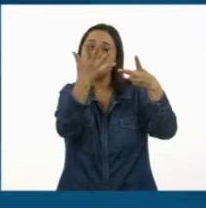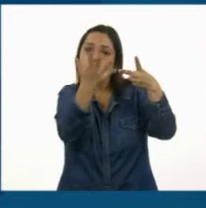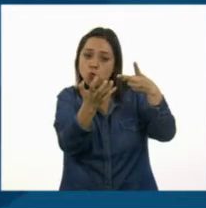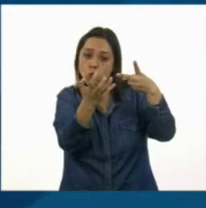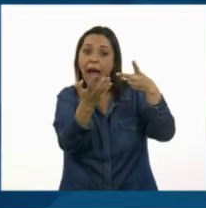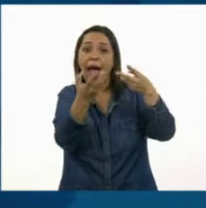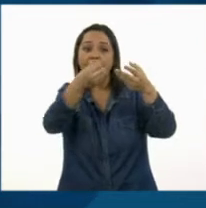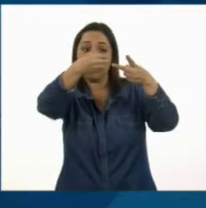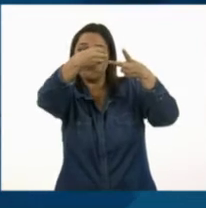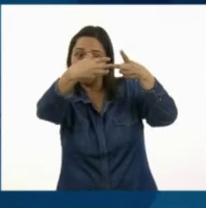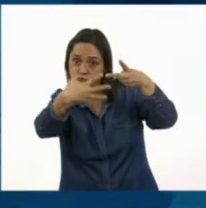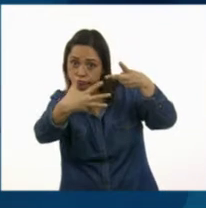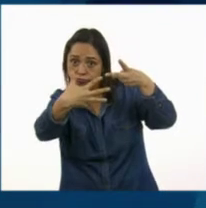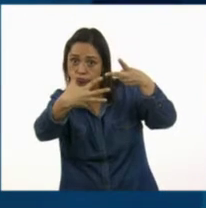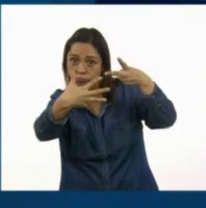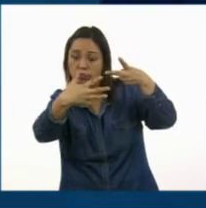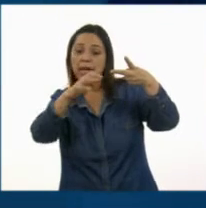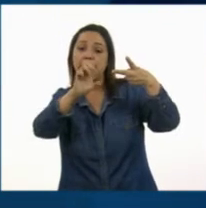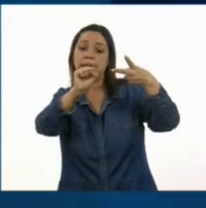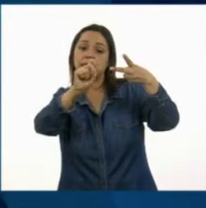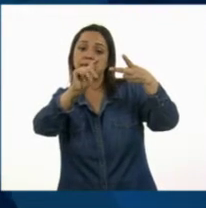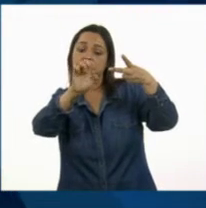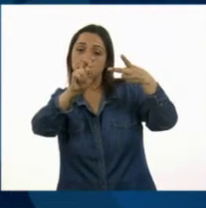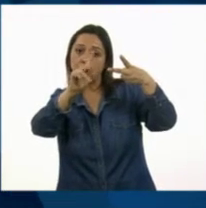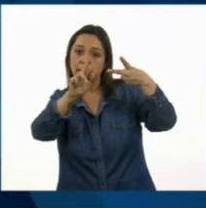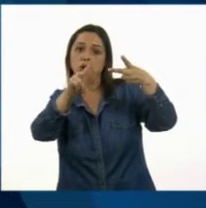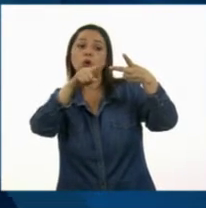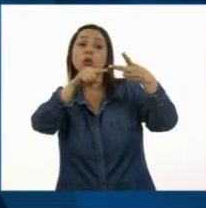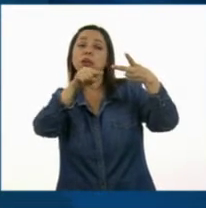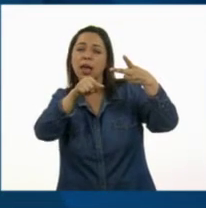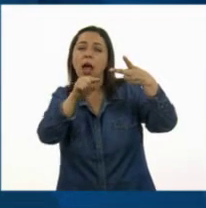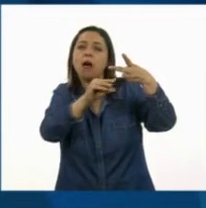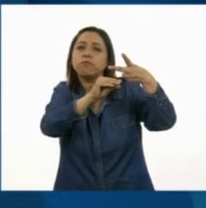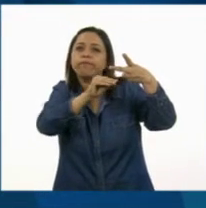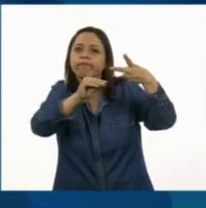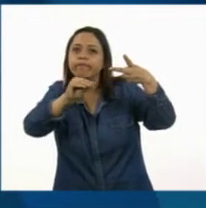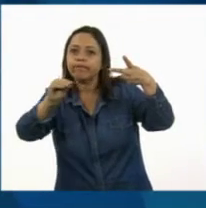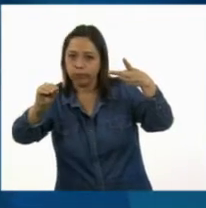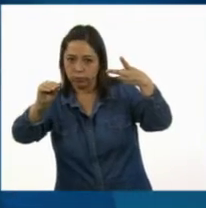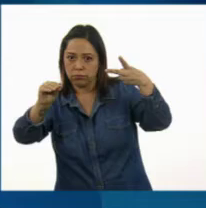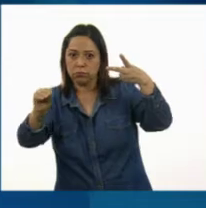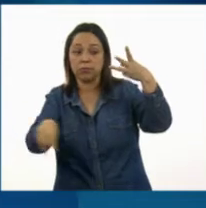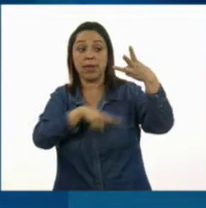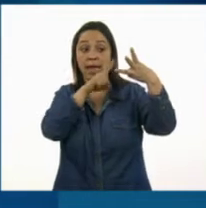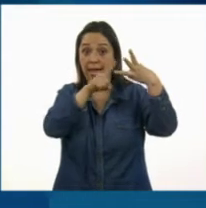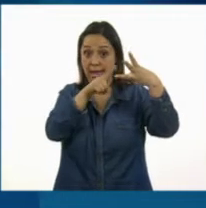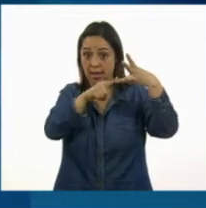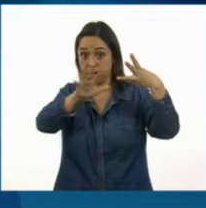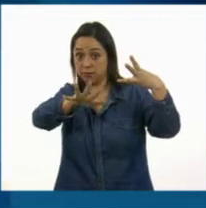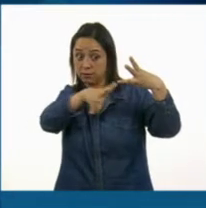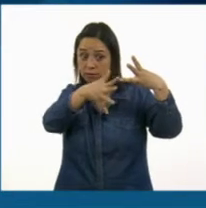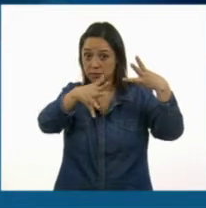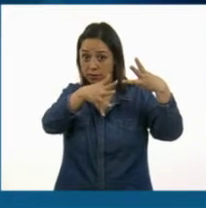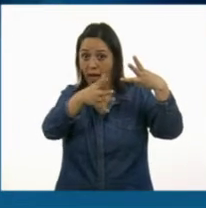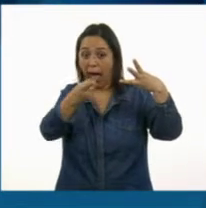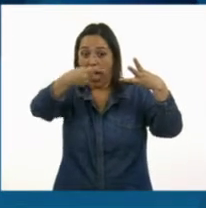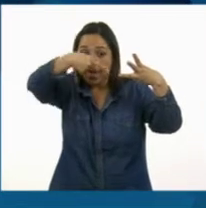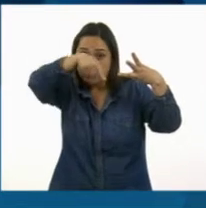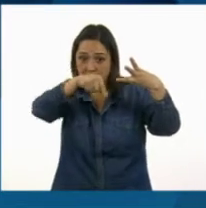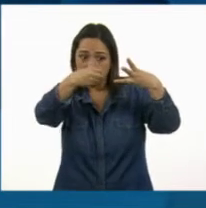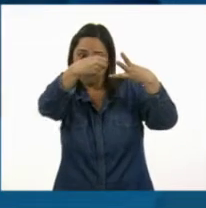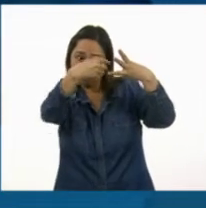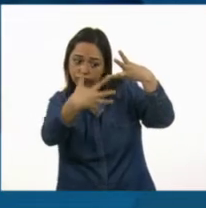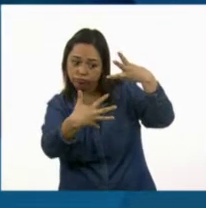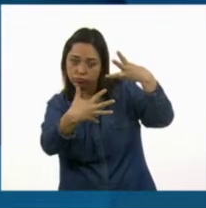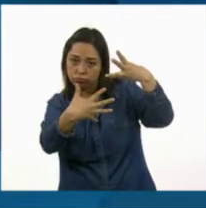seco estepario y el seco desértico. Si hablamos del clima templado, vemos que el subgrupo que